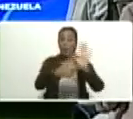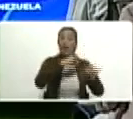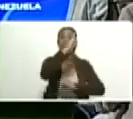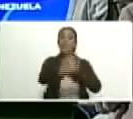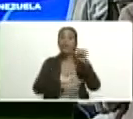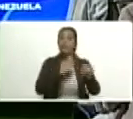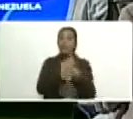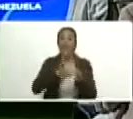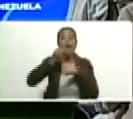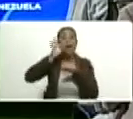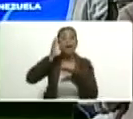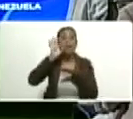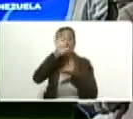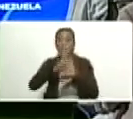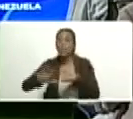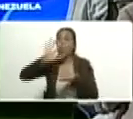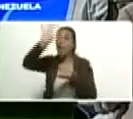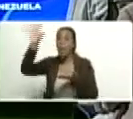internacional del café